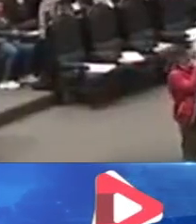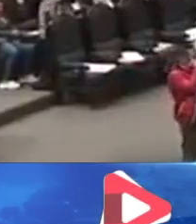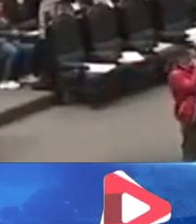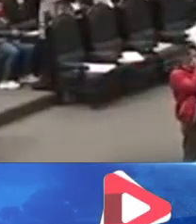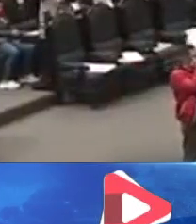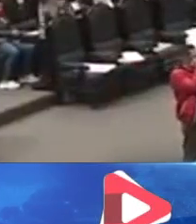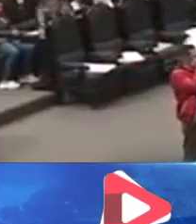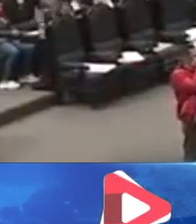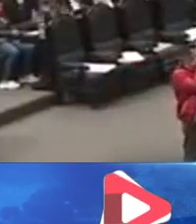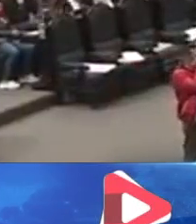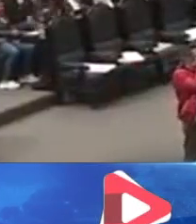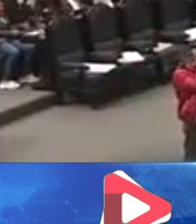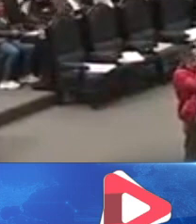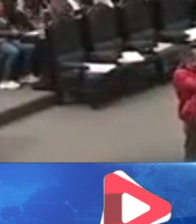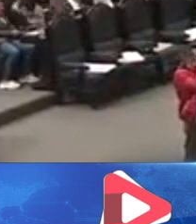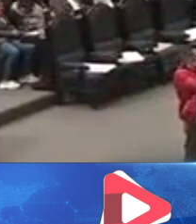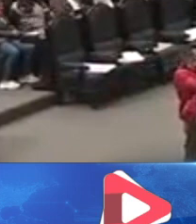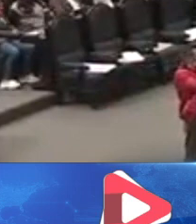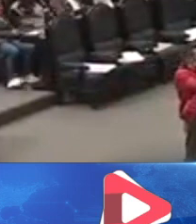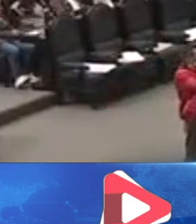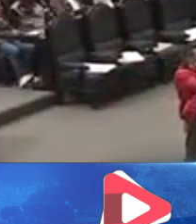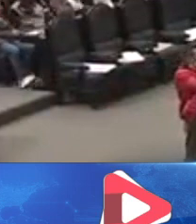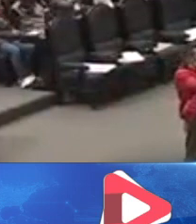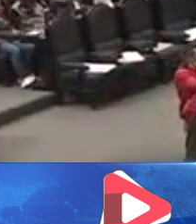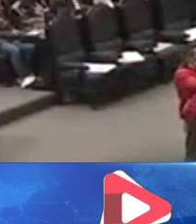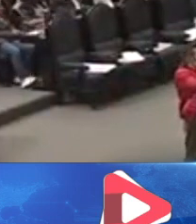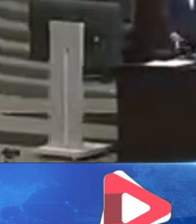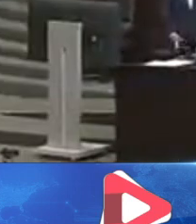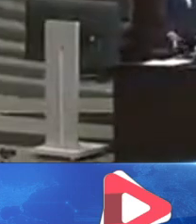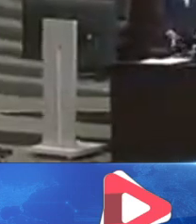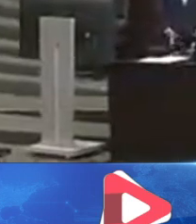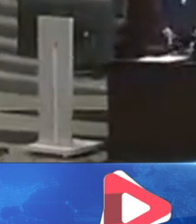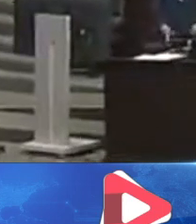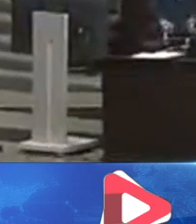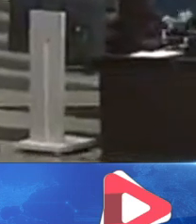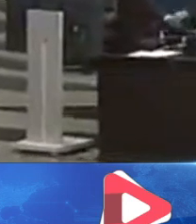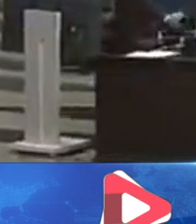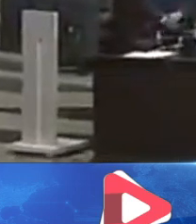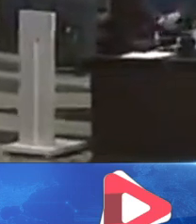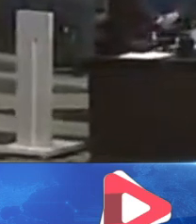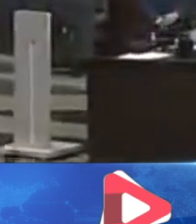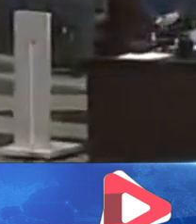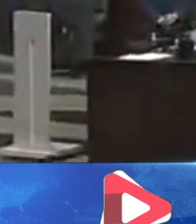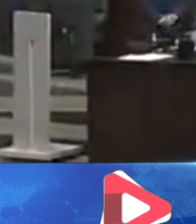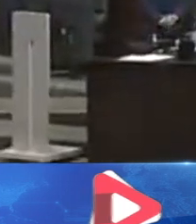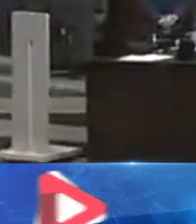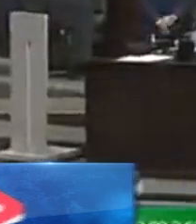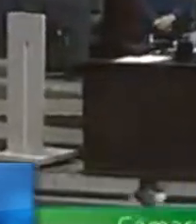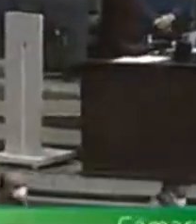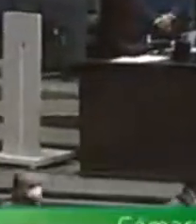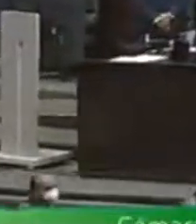educación, desarrollo y bienestar. Este presupuesto fue aprobado con 273